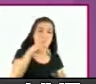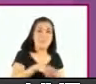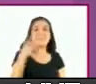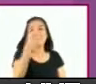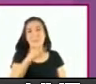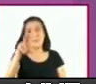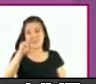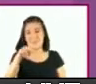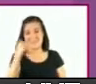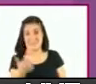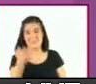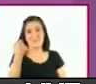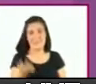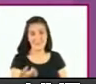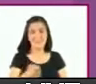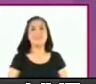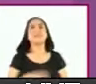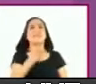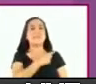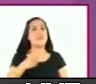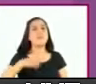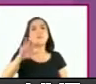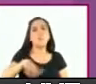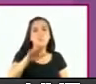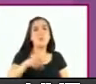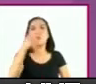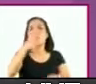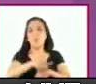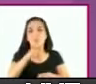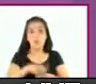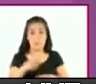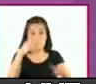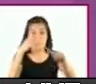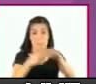186 pesos, tenemos que buscar el número